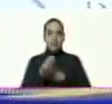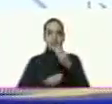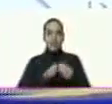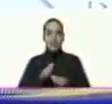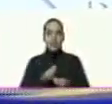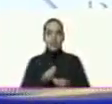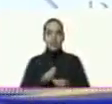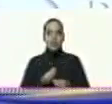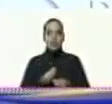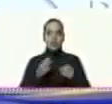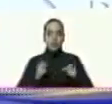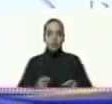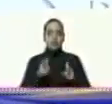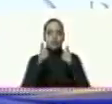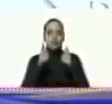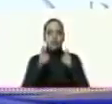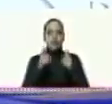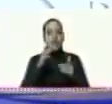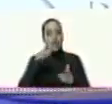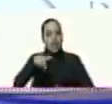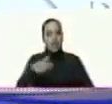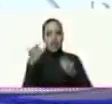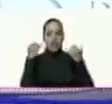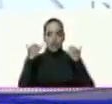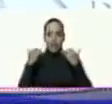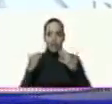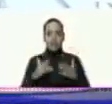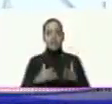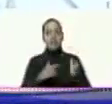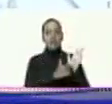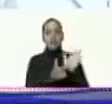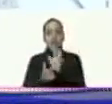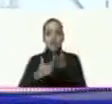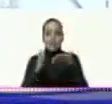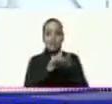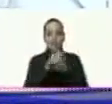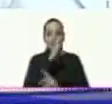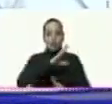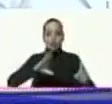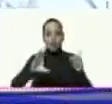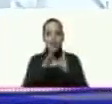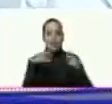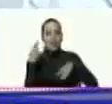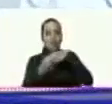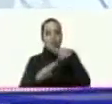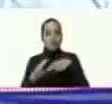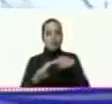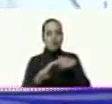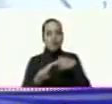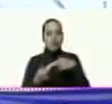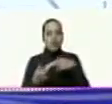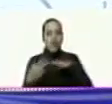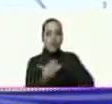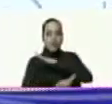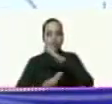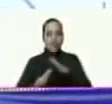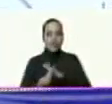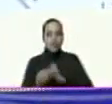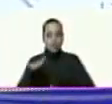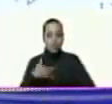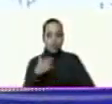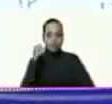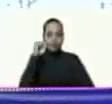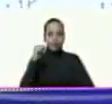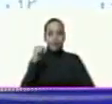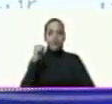verdadera fiesta que demuestra de que el libro es cultura y que las revoluciones se basan fundamentalmente en el triunfo en la batalla